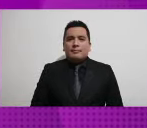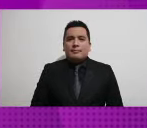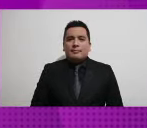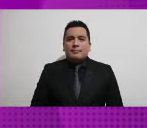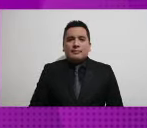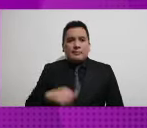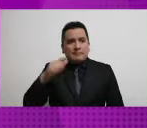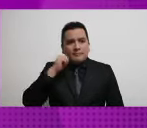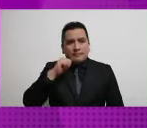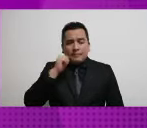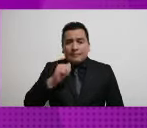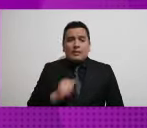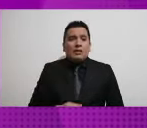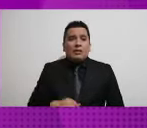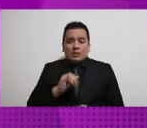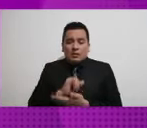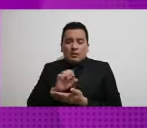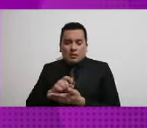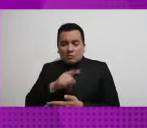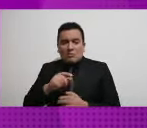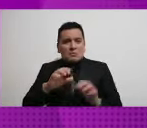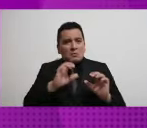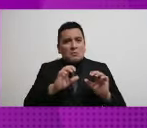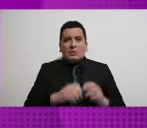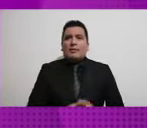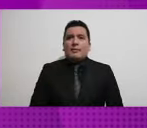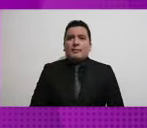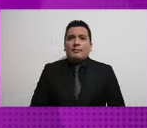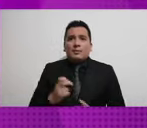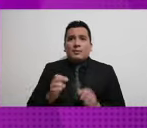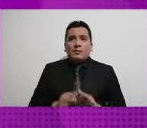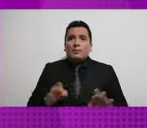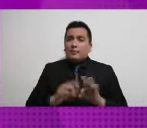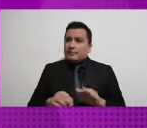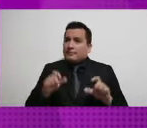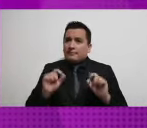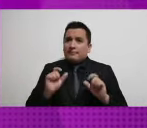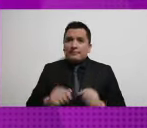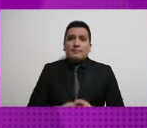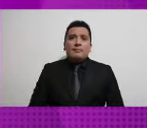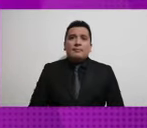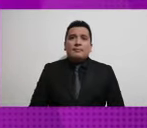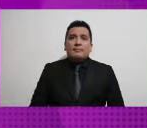bien cuidados por parte del instituto, ¿sí? Es importante también